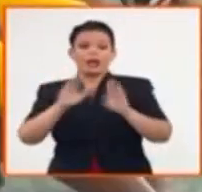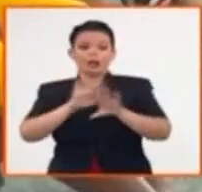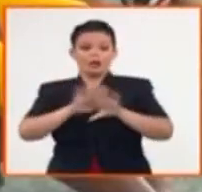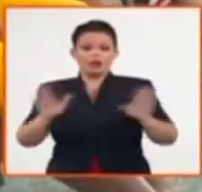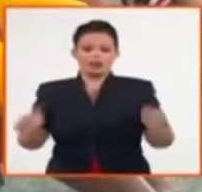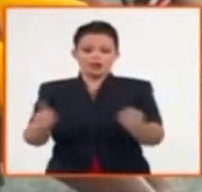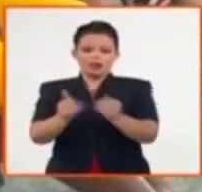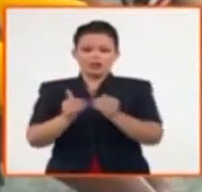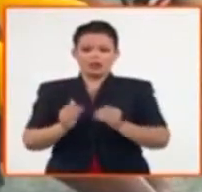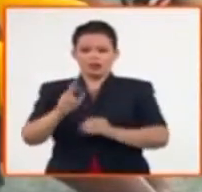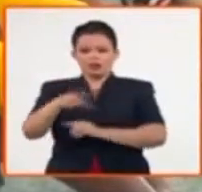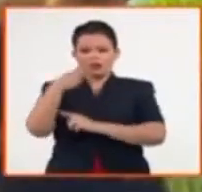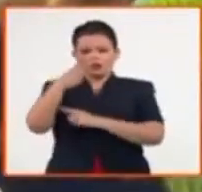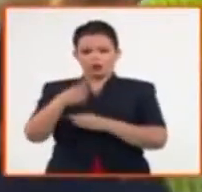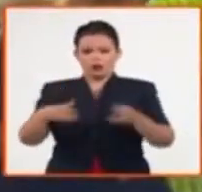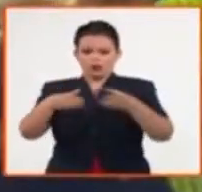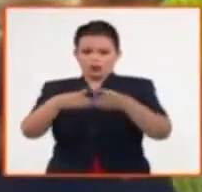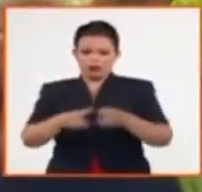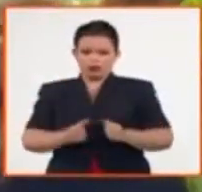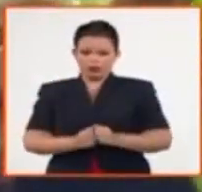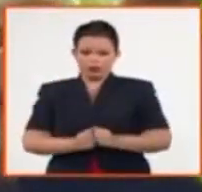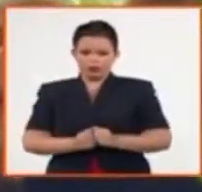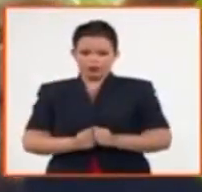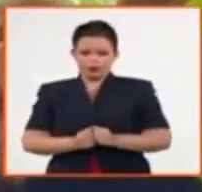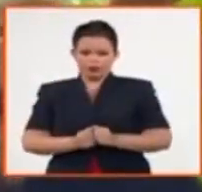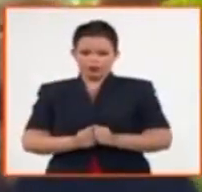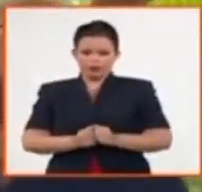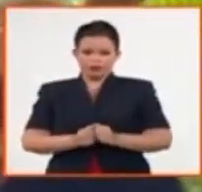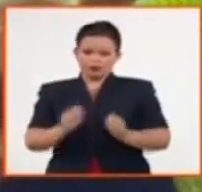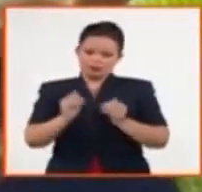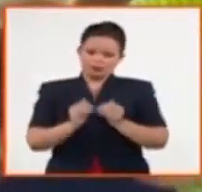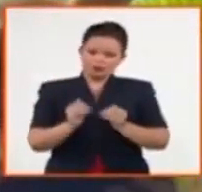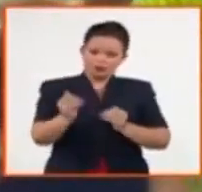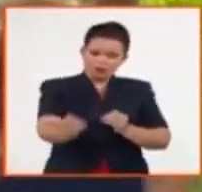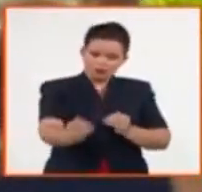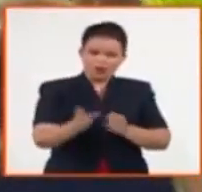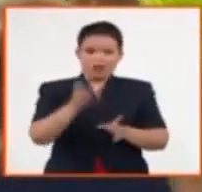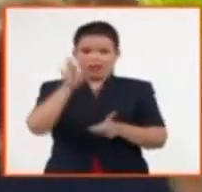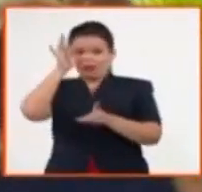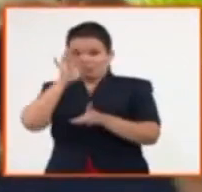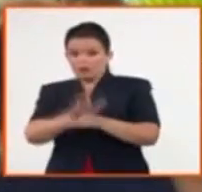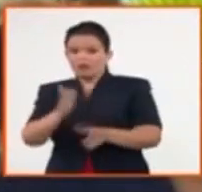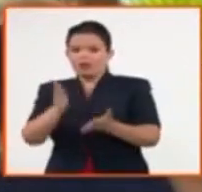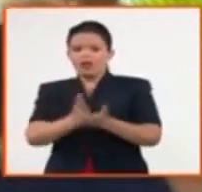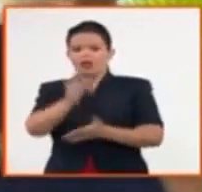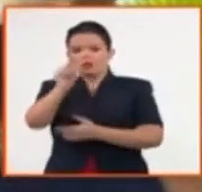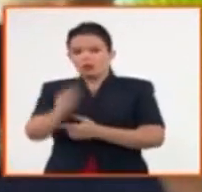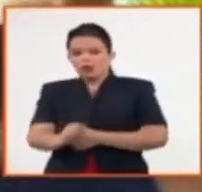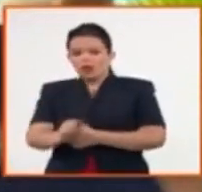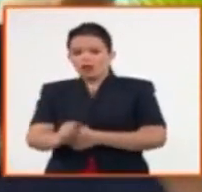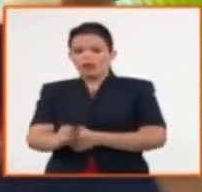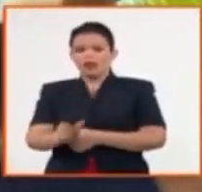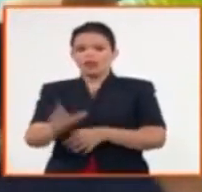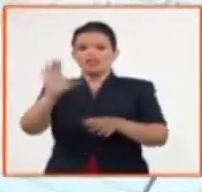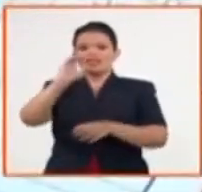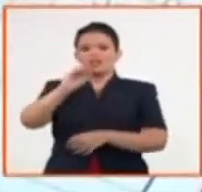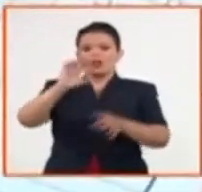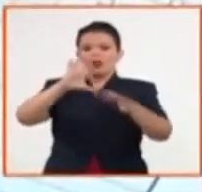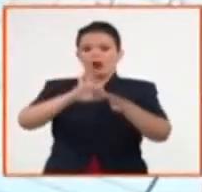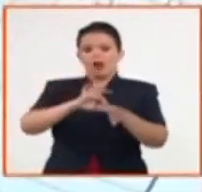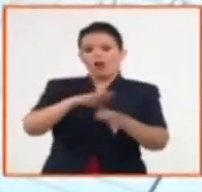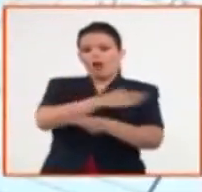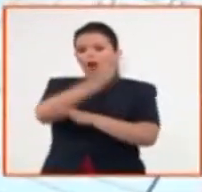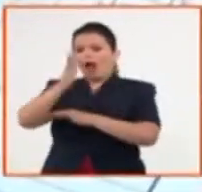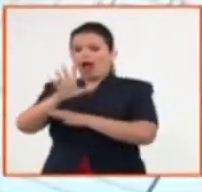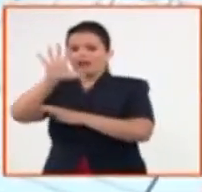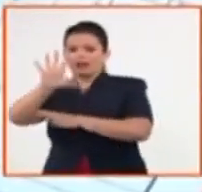segundo grupo y en el próximo día empezamos con los estudiantes de preescolar a 5º grado. El